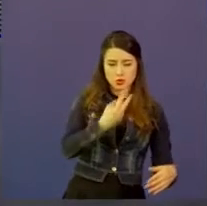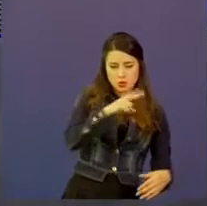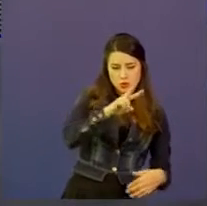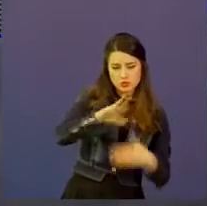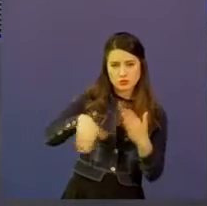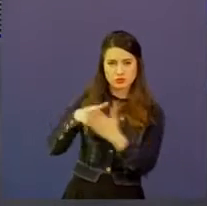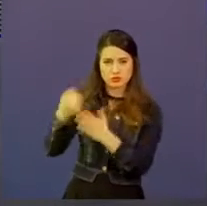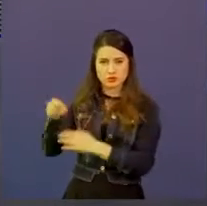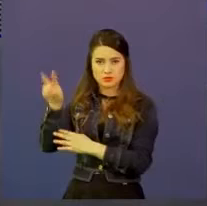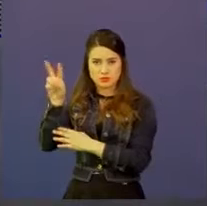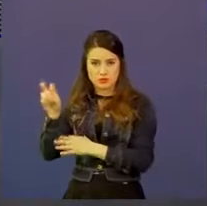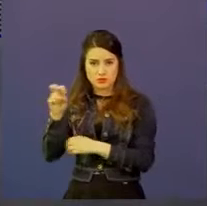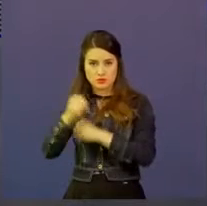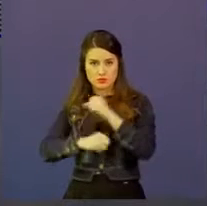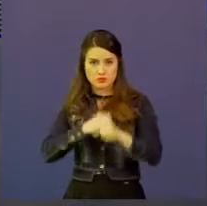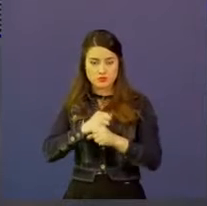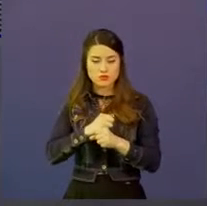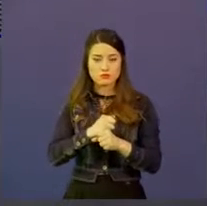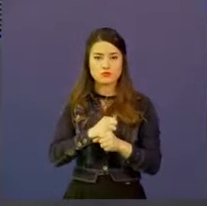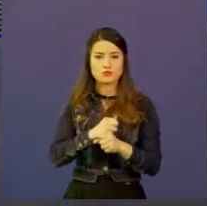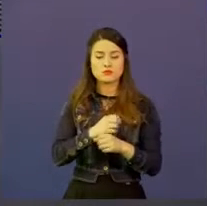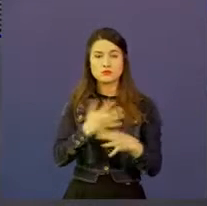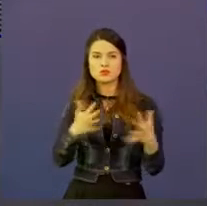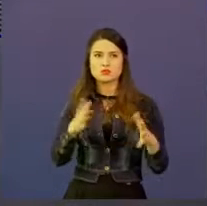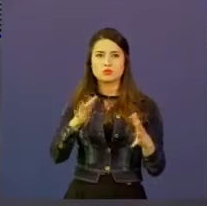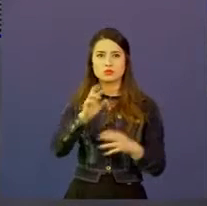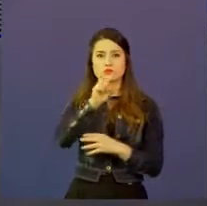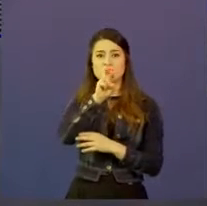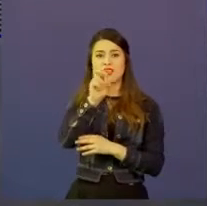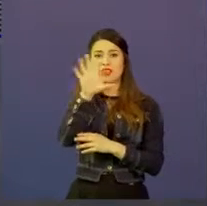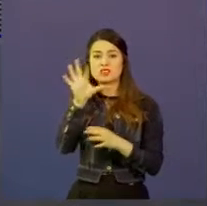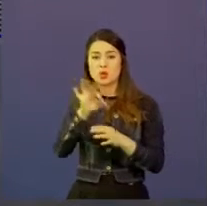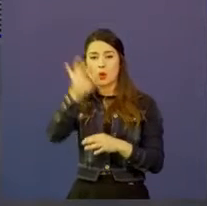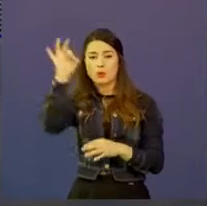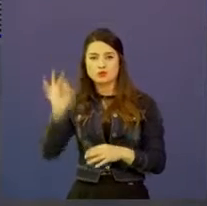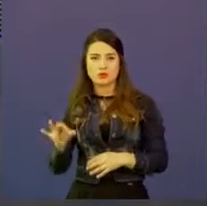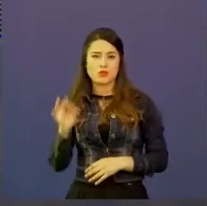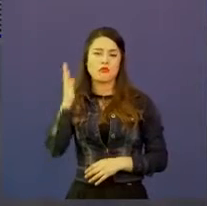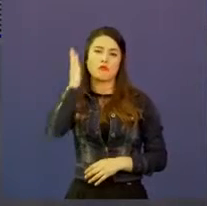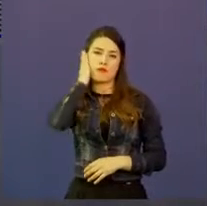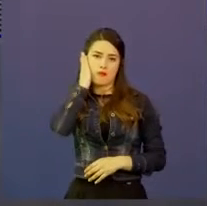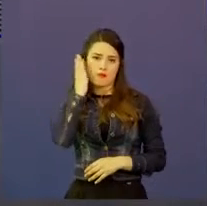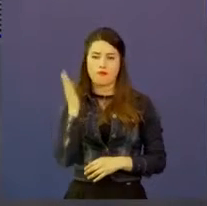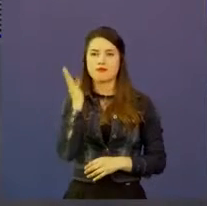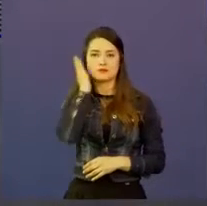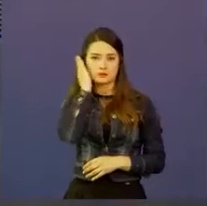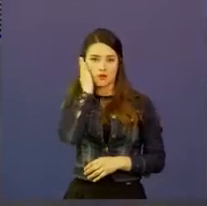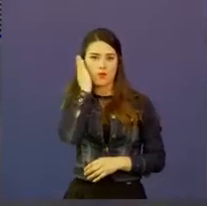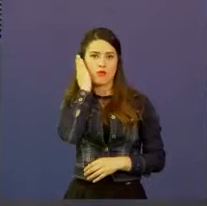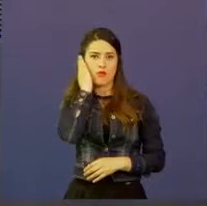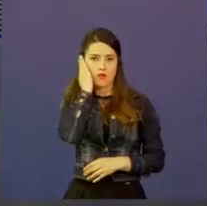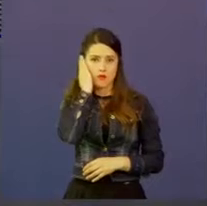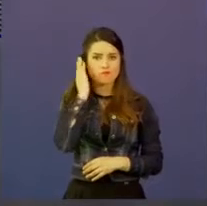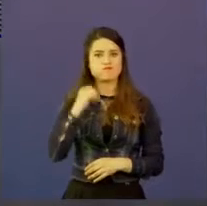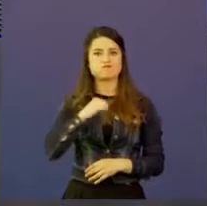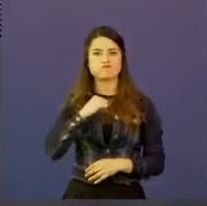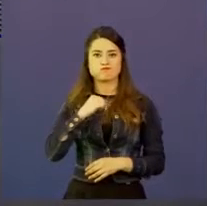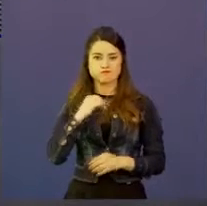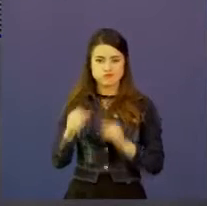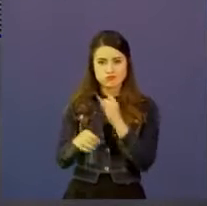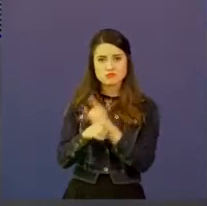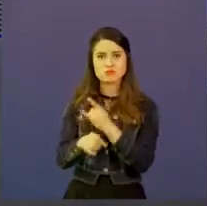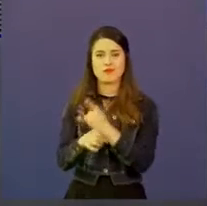17 años tiene acceso a un teléfono móvil. Es decir, que hoy en día estamos ante un escenario donde nuestros jóvenes no solo